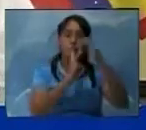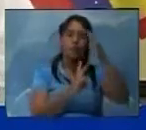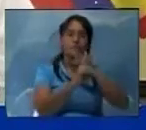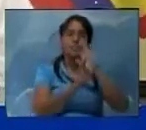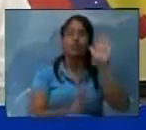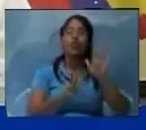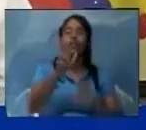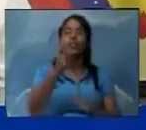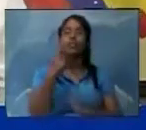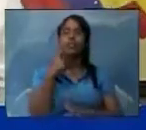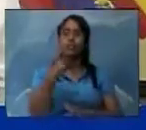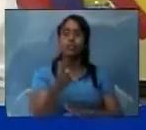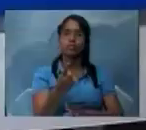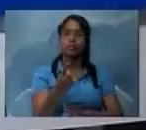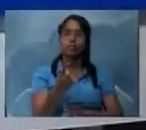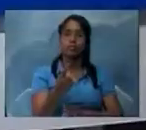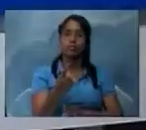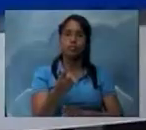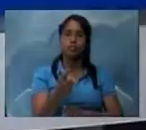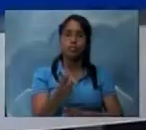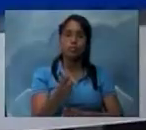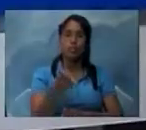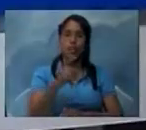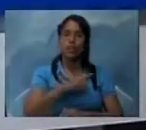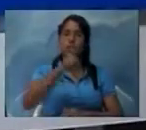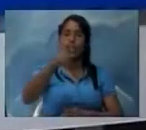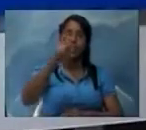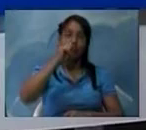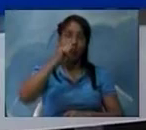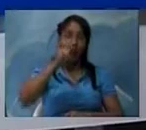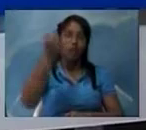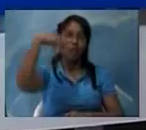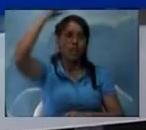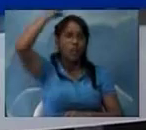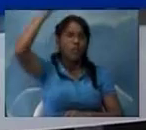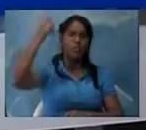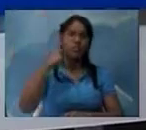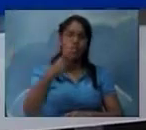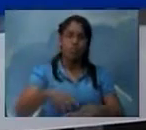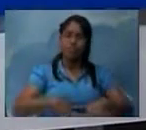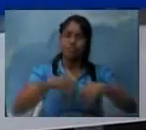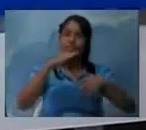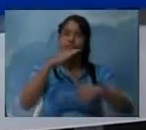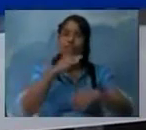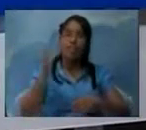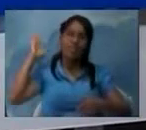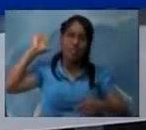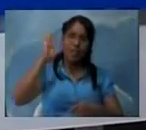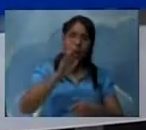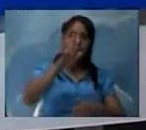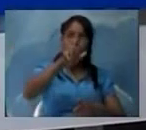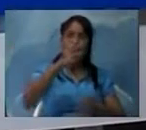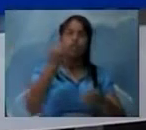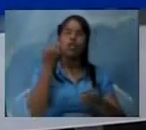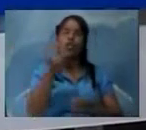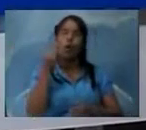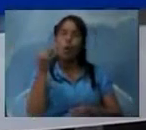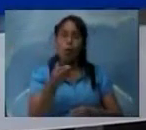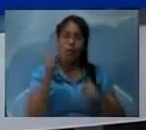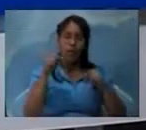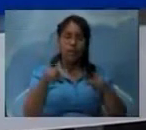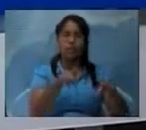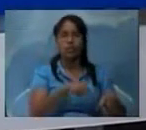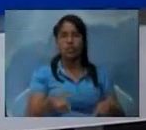versículo 13. Dice, Nabucodonosor dijo con ira y enojo, trae a Sadrach, Mesach y